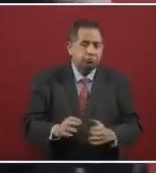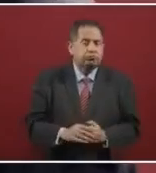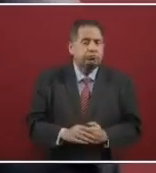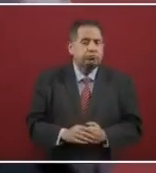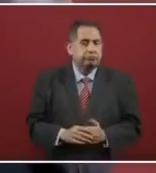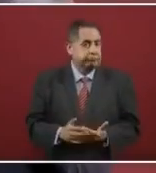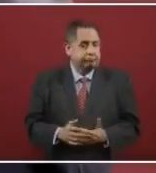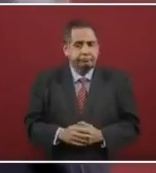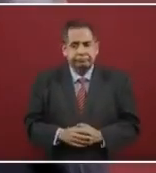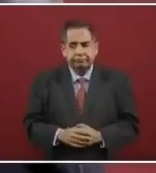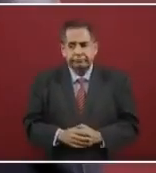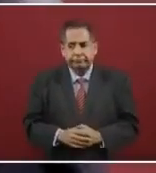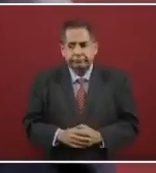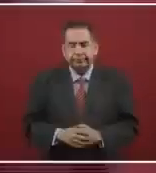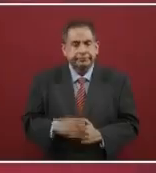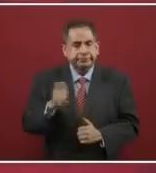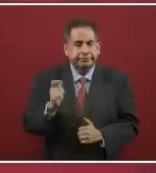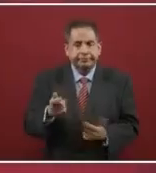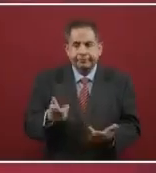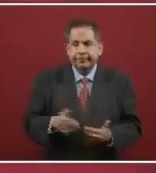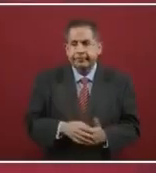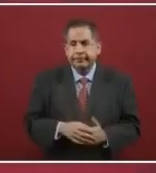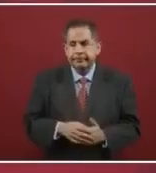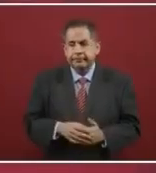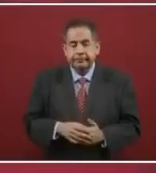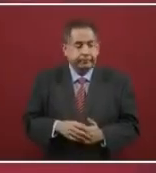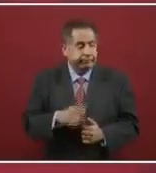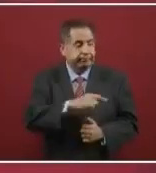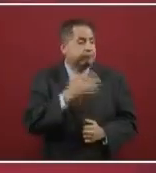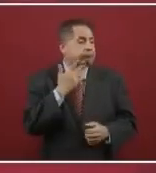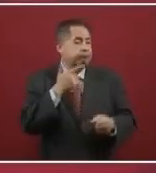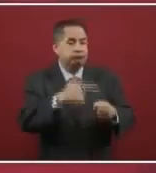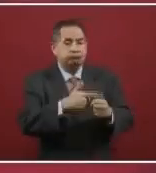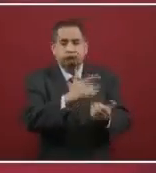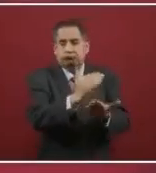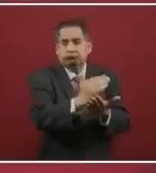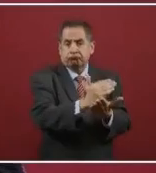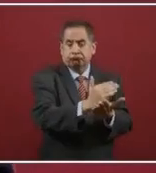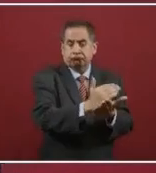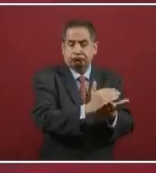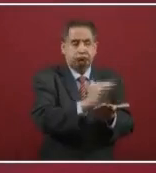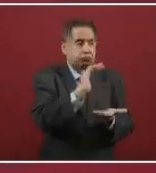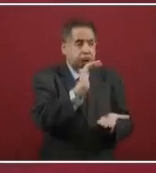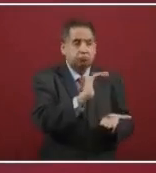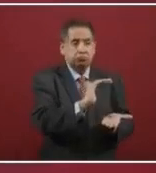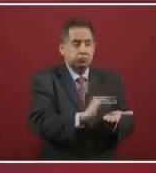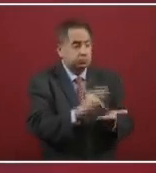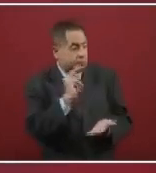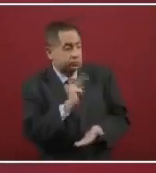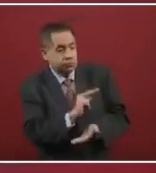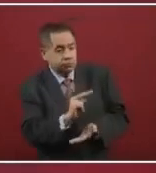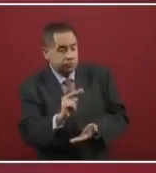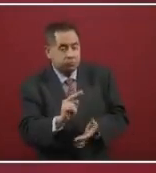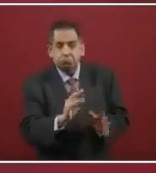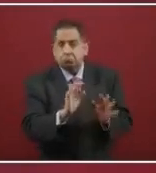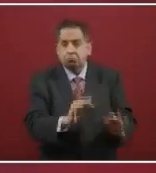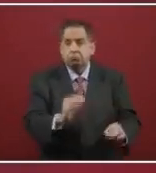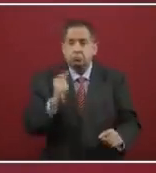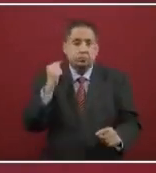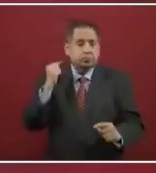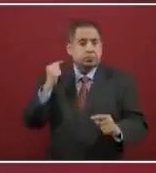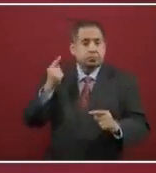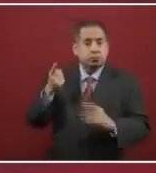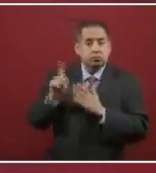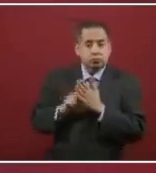sobre todo con la disminución que se está registrando en los dos